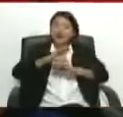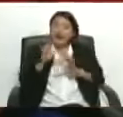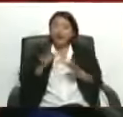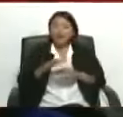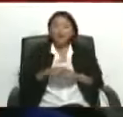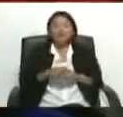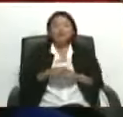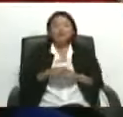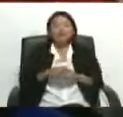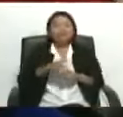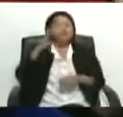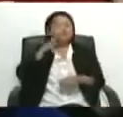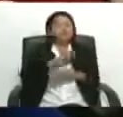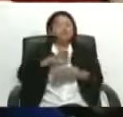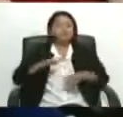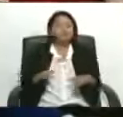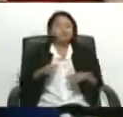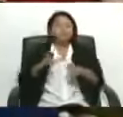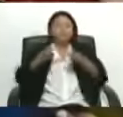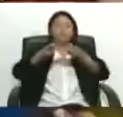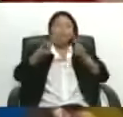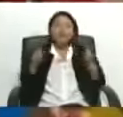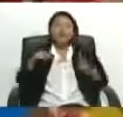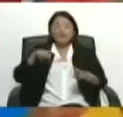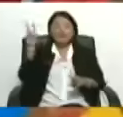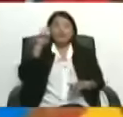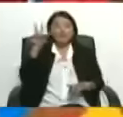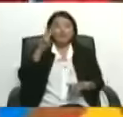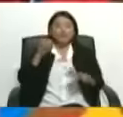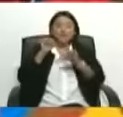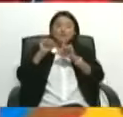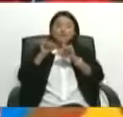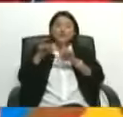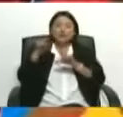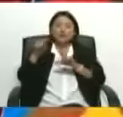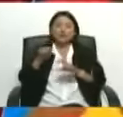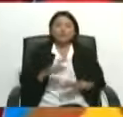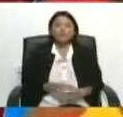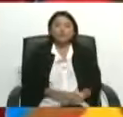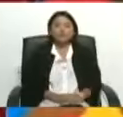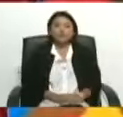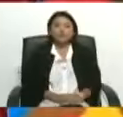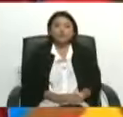mayor ejército de paz en Venezuela era el Partido Socialista Unido de Venezuela.